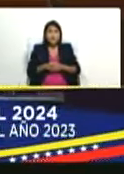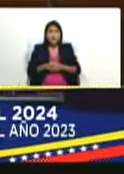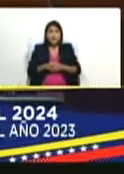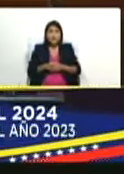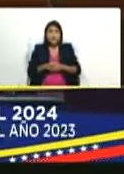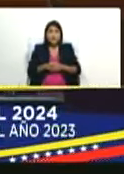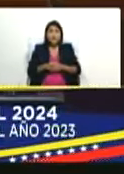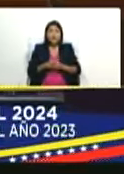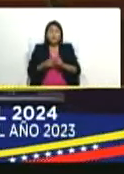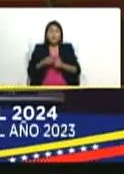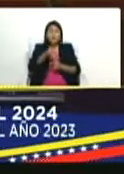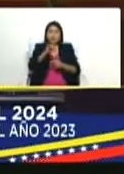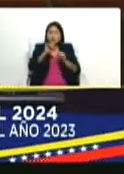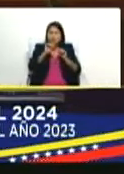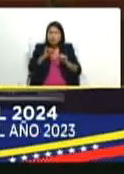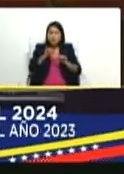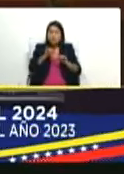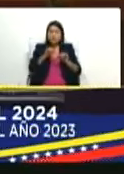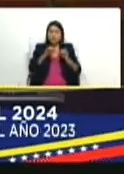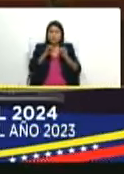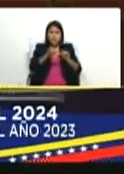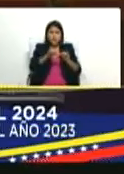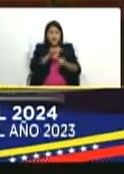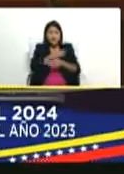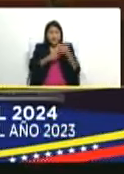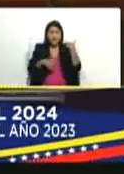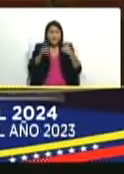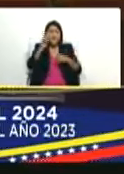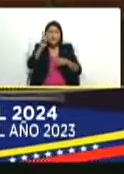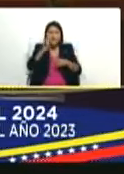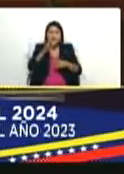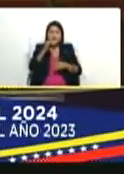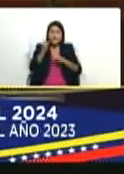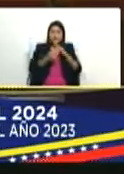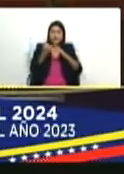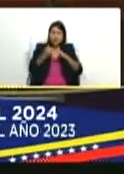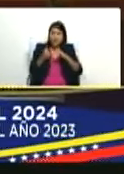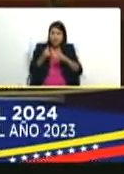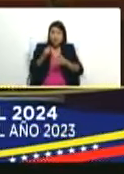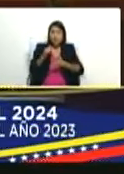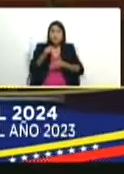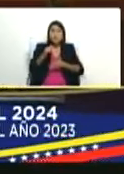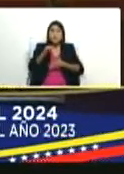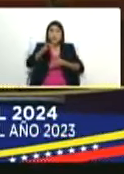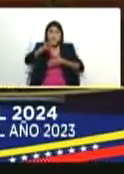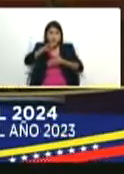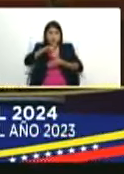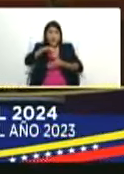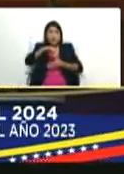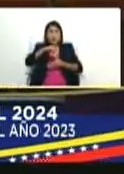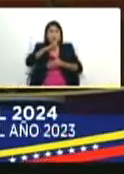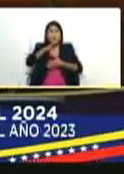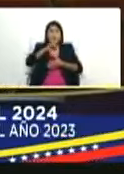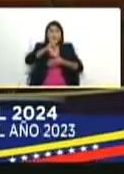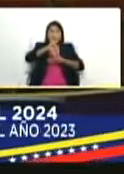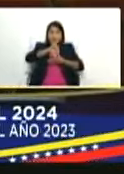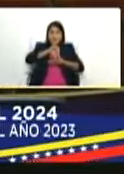se ratificó la presidencia de Venezuela en el Instituto Iberoamericano de Altos Estudios Judiciales, la